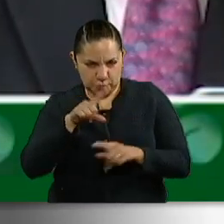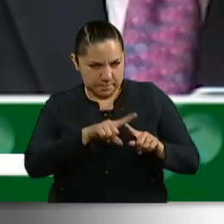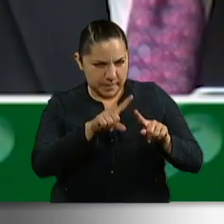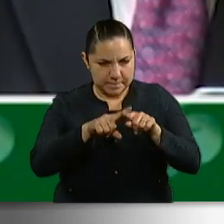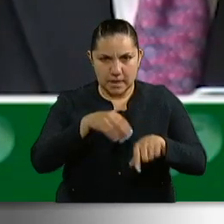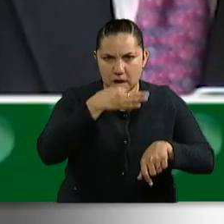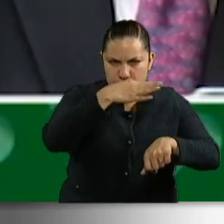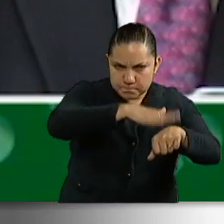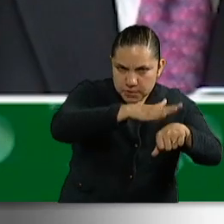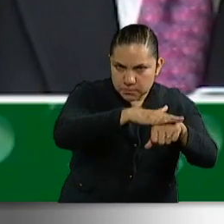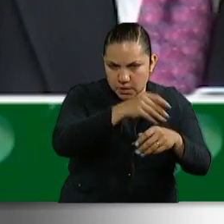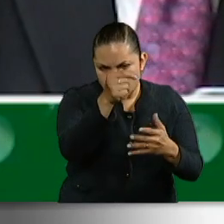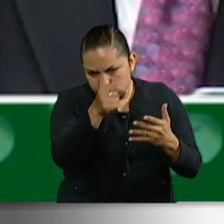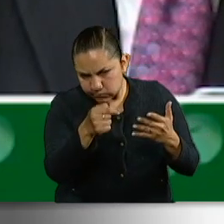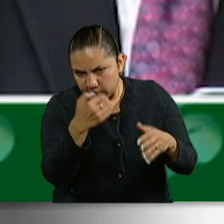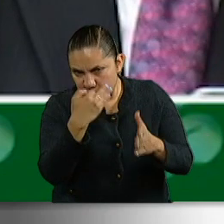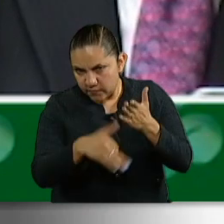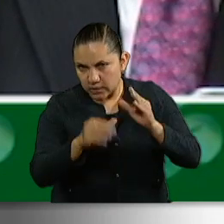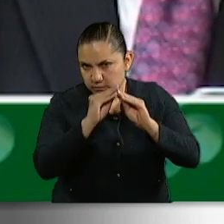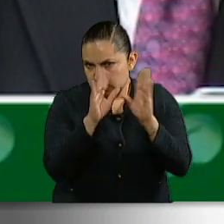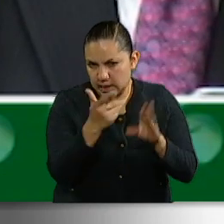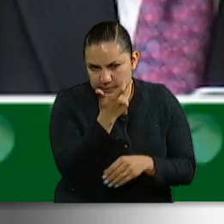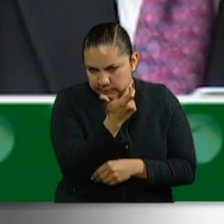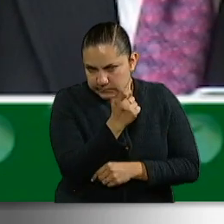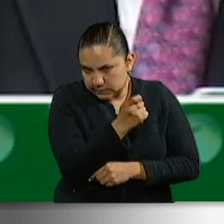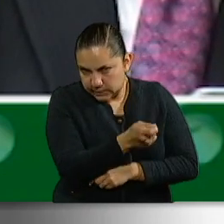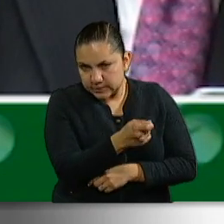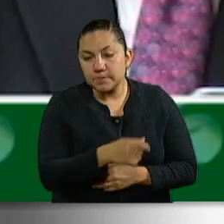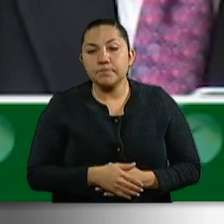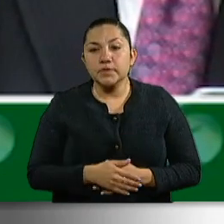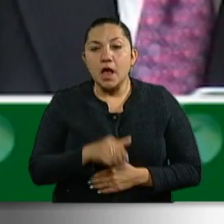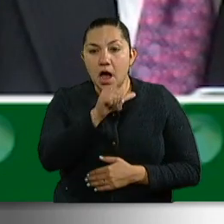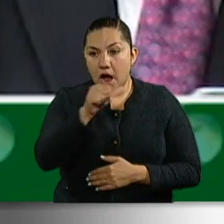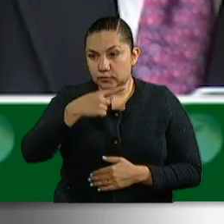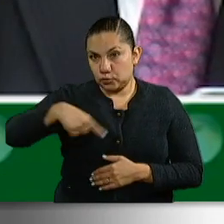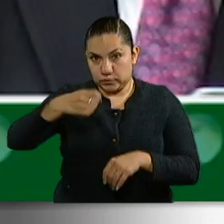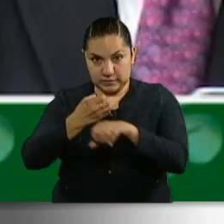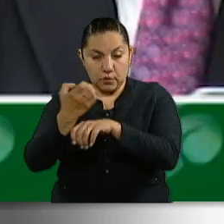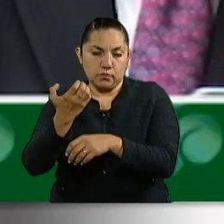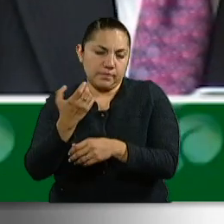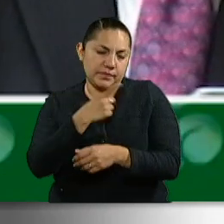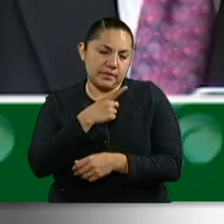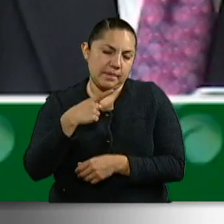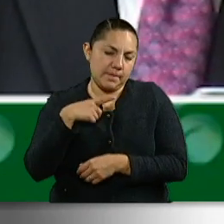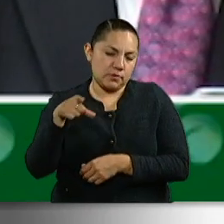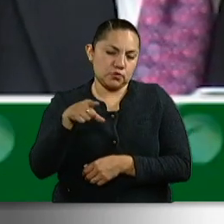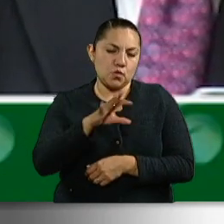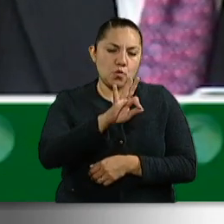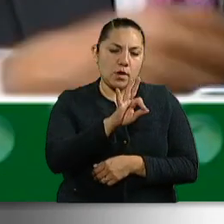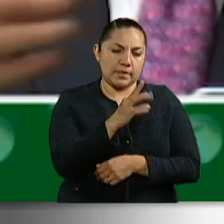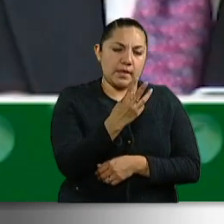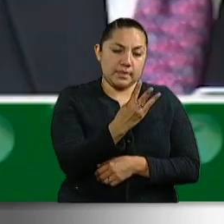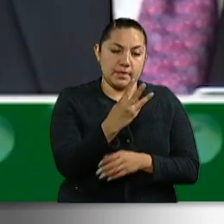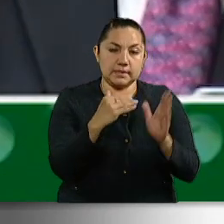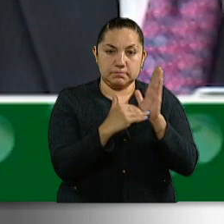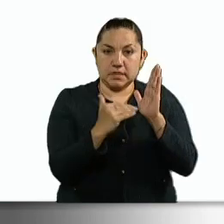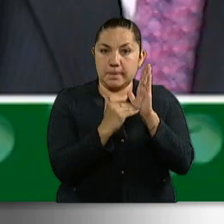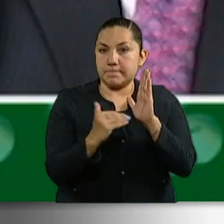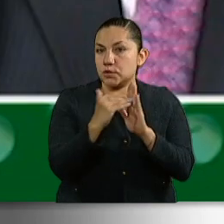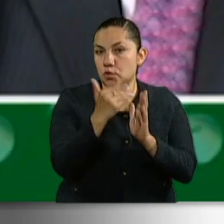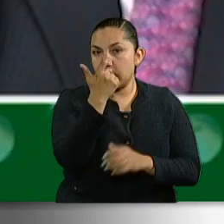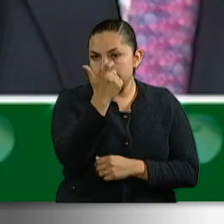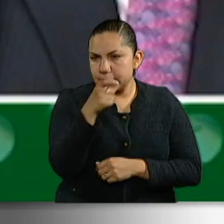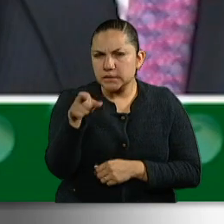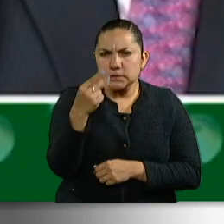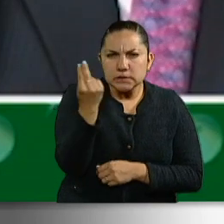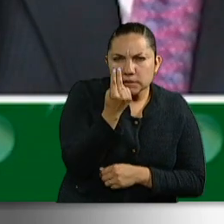los ejecutivos estatales tuvimos montos por aclarar por más de 43 mil millones de pesos.